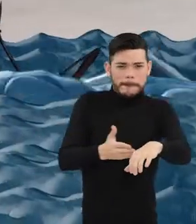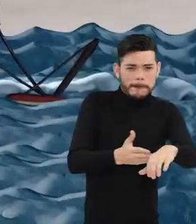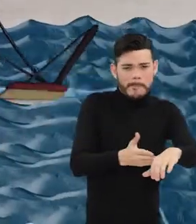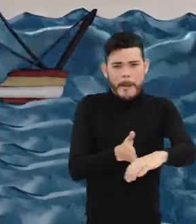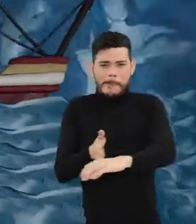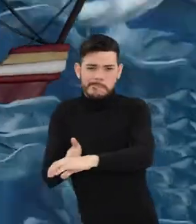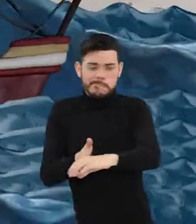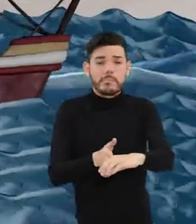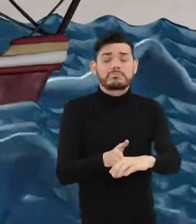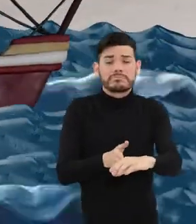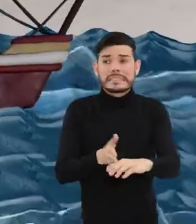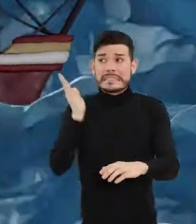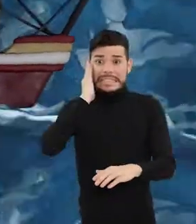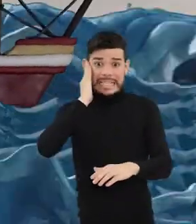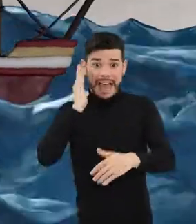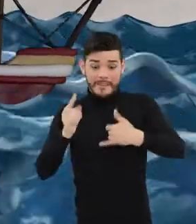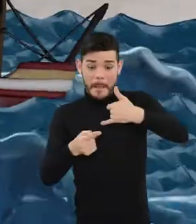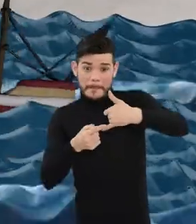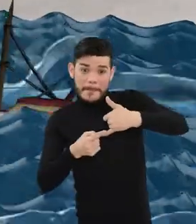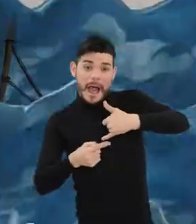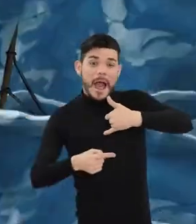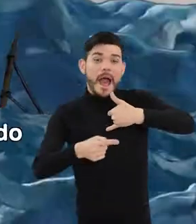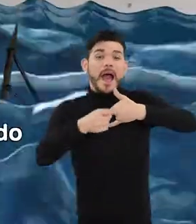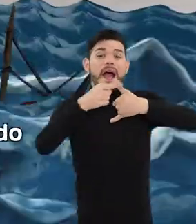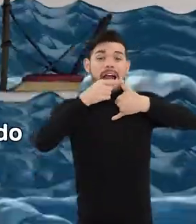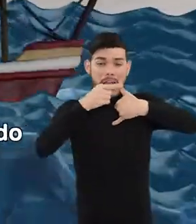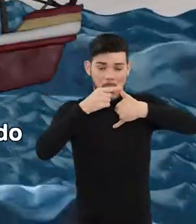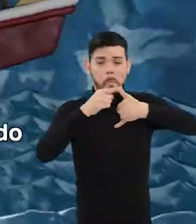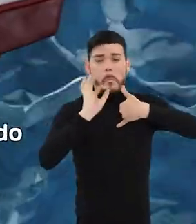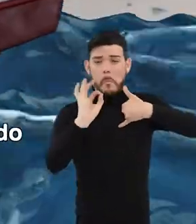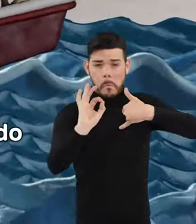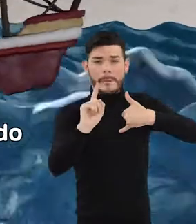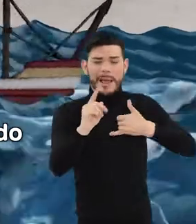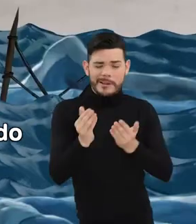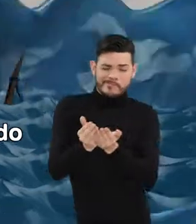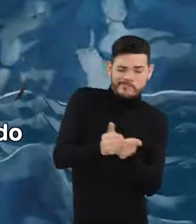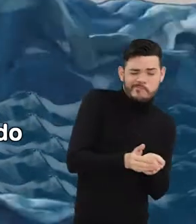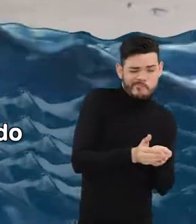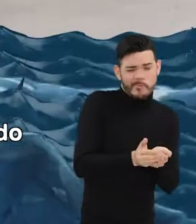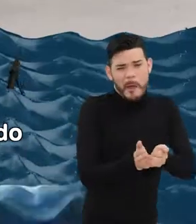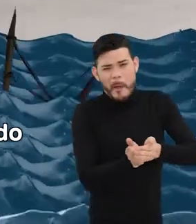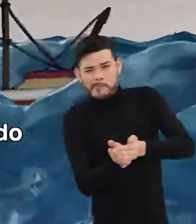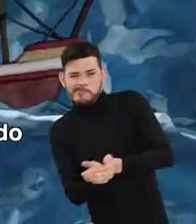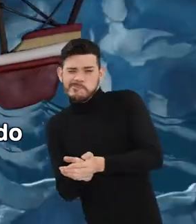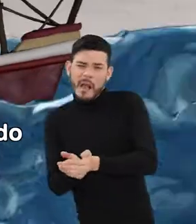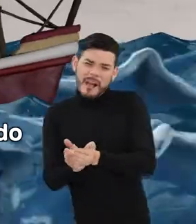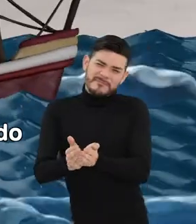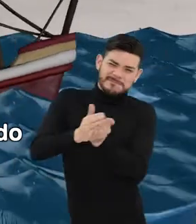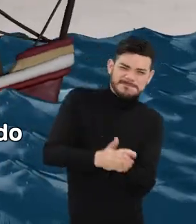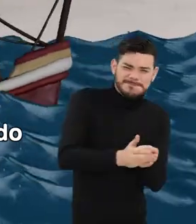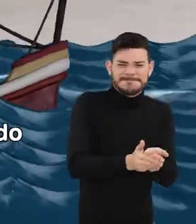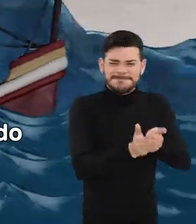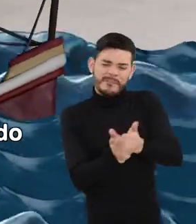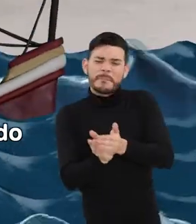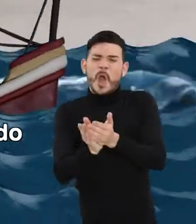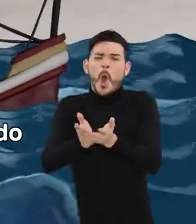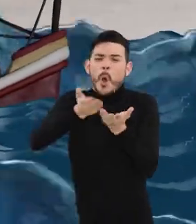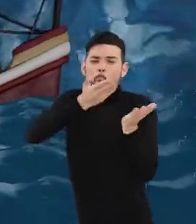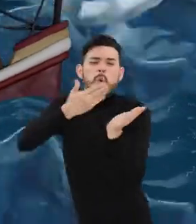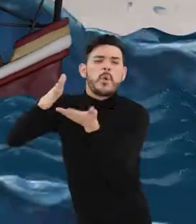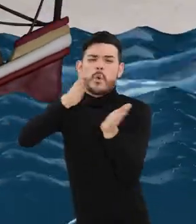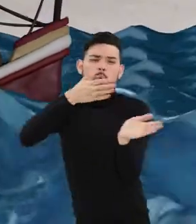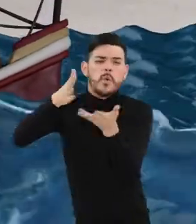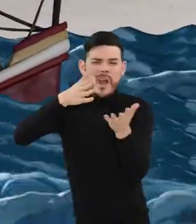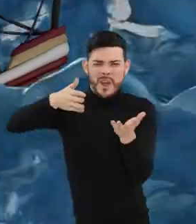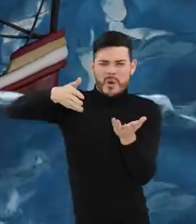de recorrer buena parte del país de sur a norte, los navegantes siempre vieron interrumpido su recorrido por el Salto de Honda,